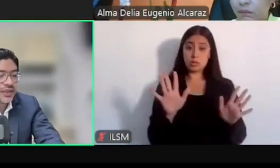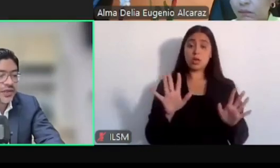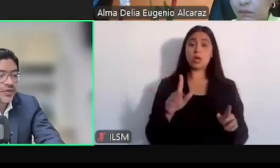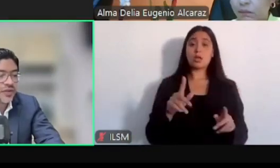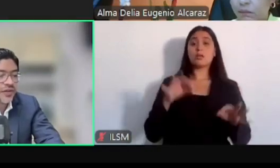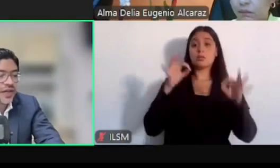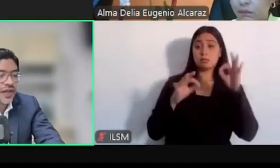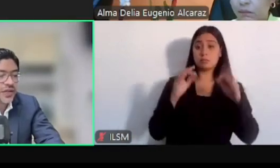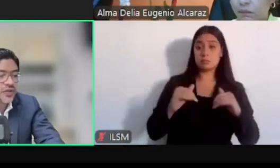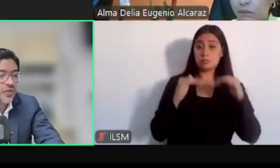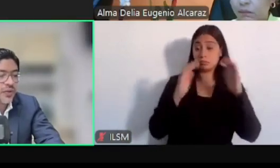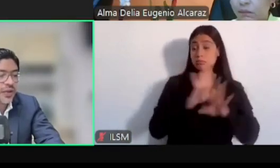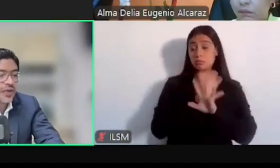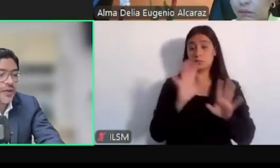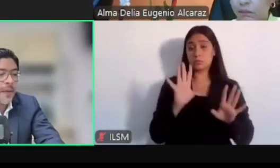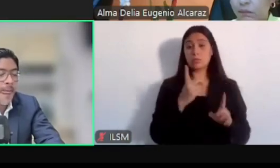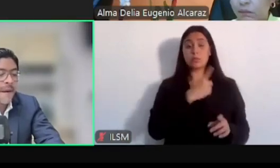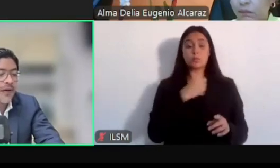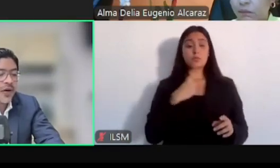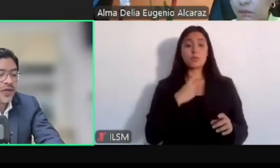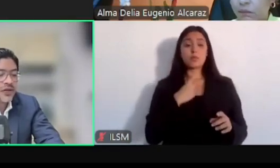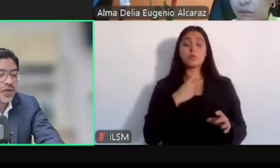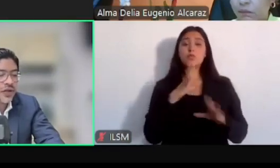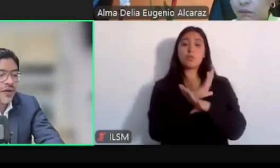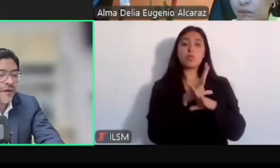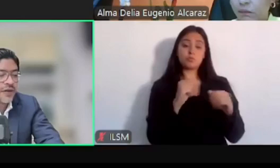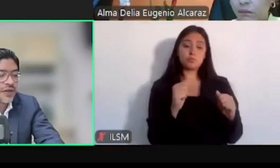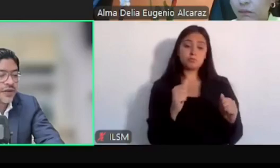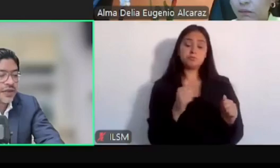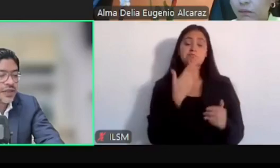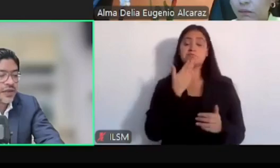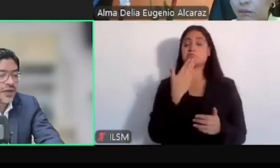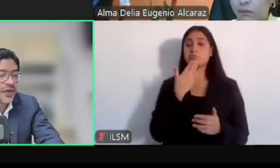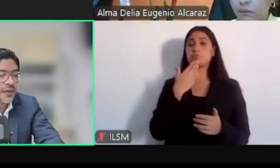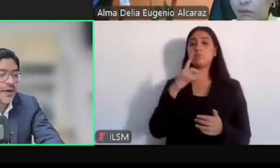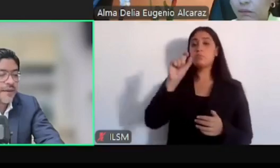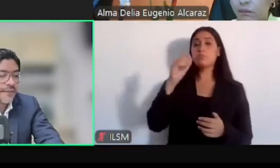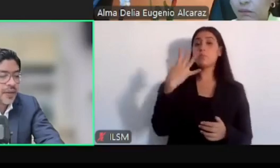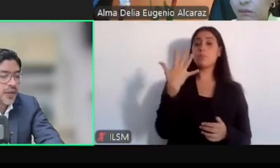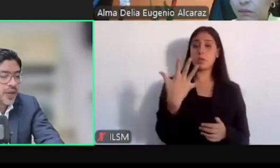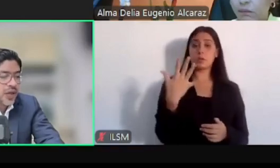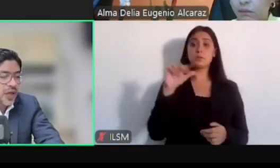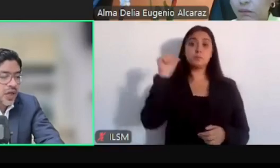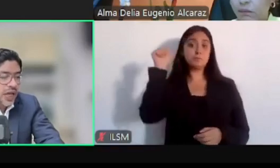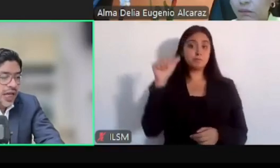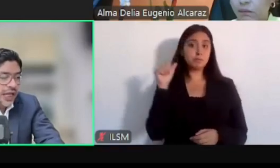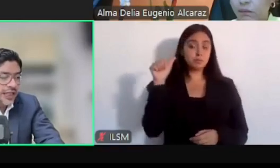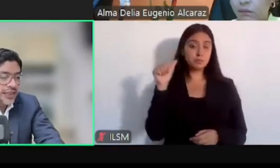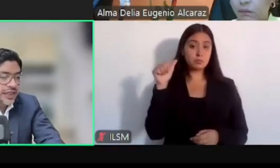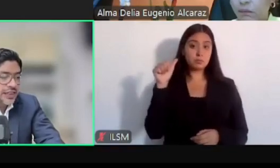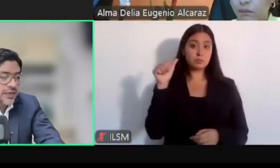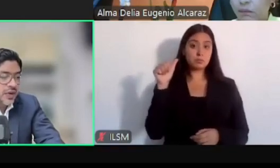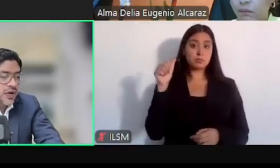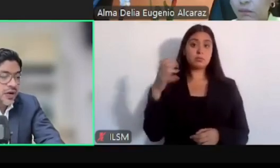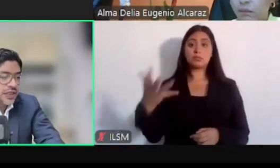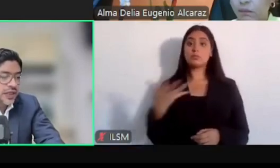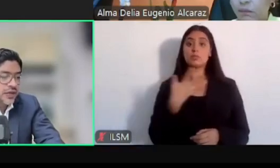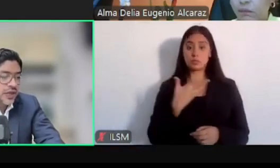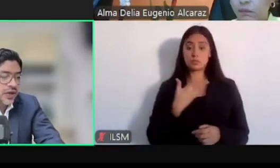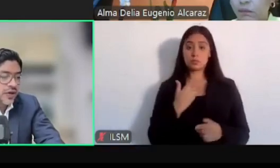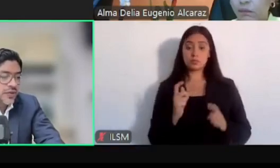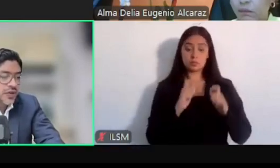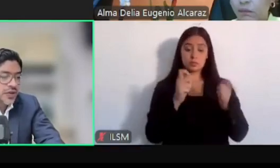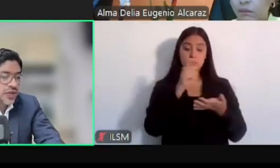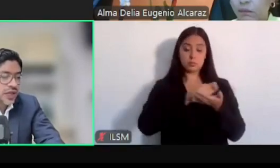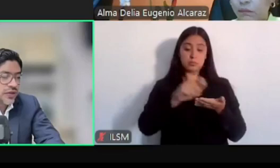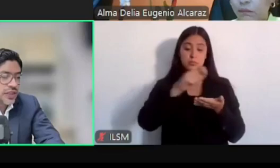constancias que justificaran su cumplimiento lo que cedió con fecha 25 de abril en el que se recibió escrito